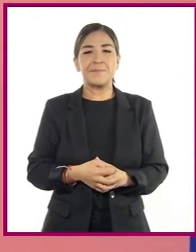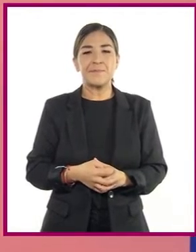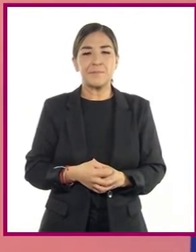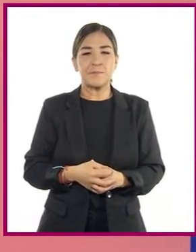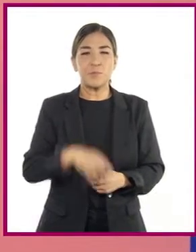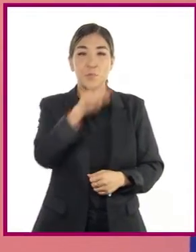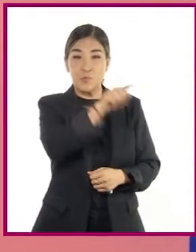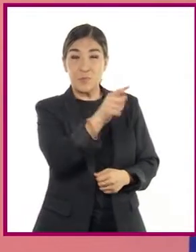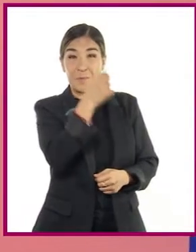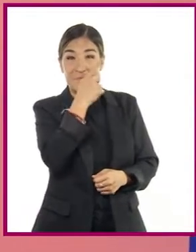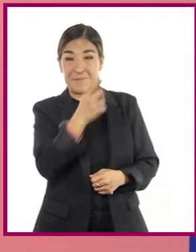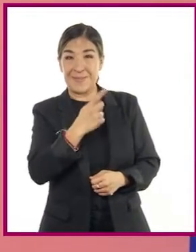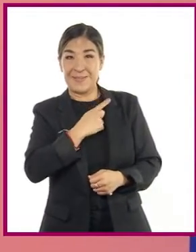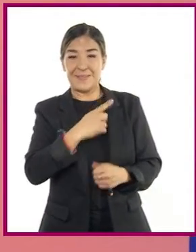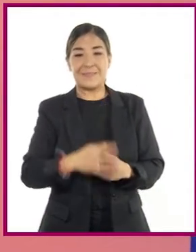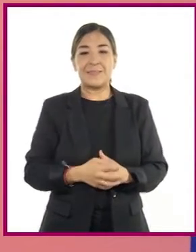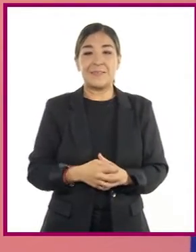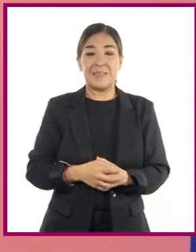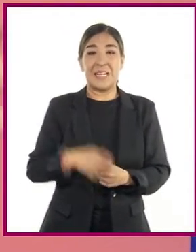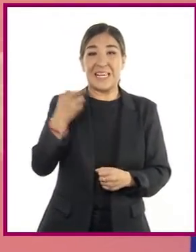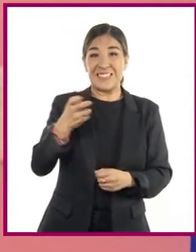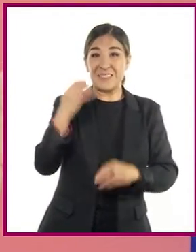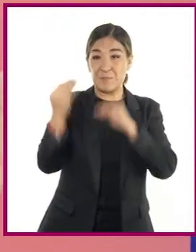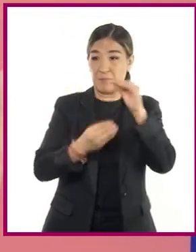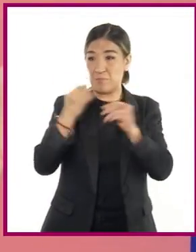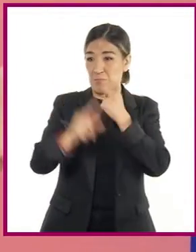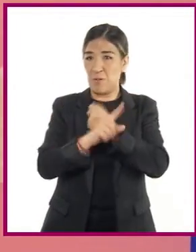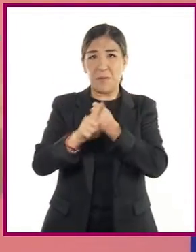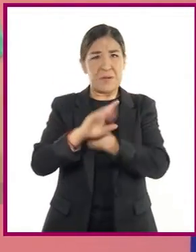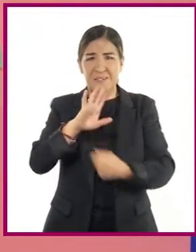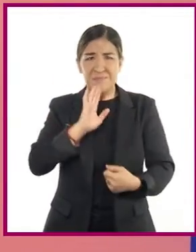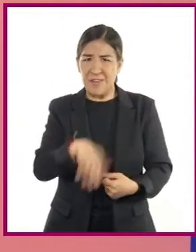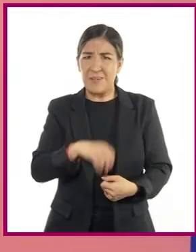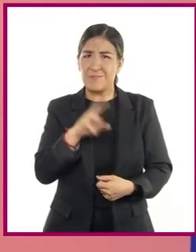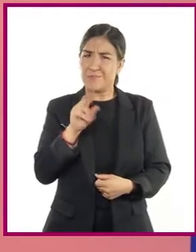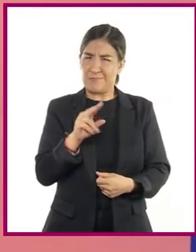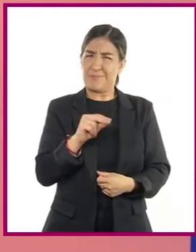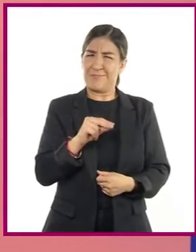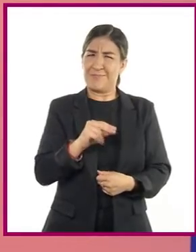¿Me está usted diciendo que el conflicto no es malo?